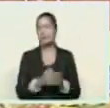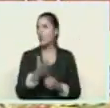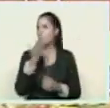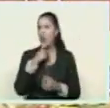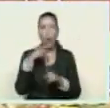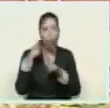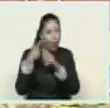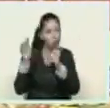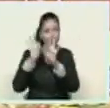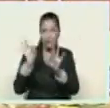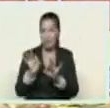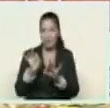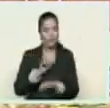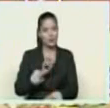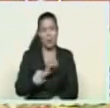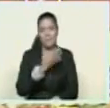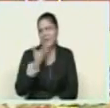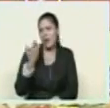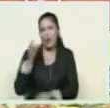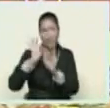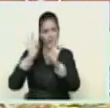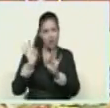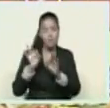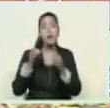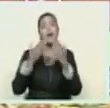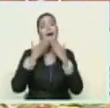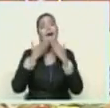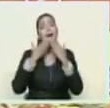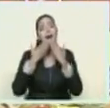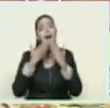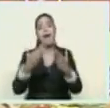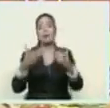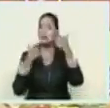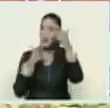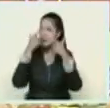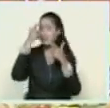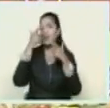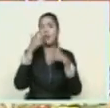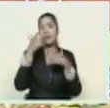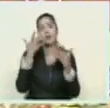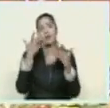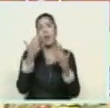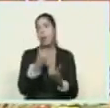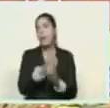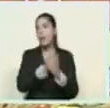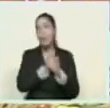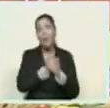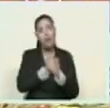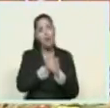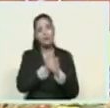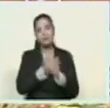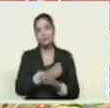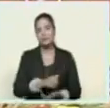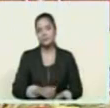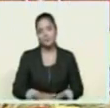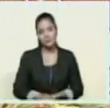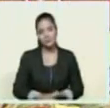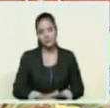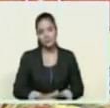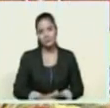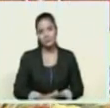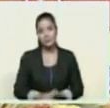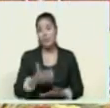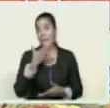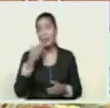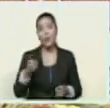encontré mejor forma de las reglas gracias sabes por todo su amor y no encontré